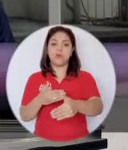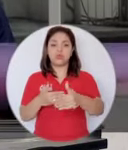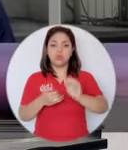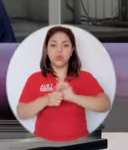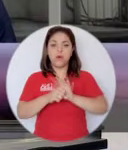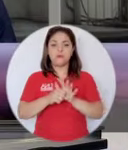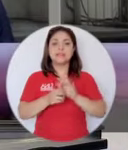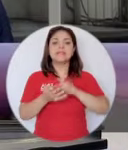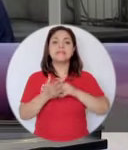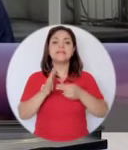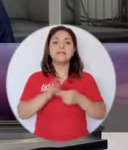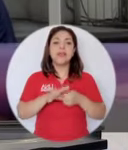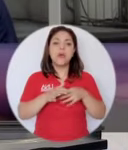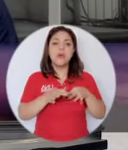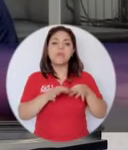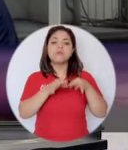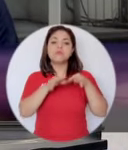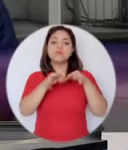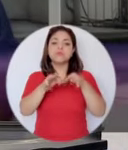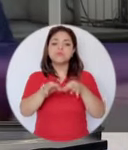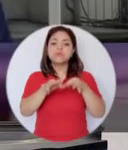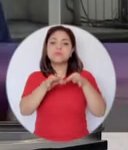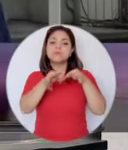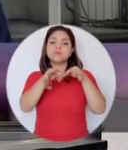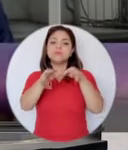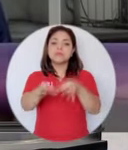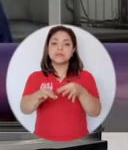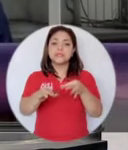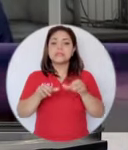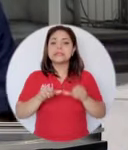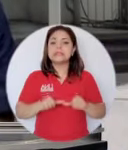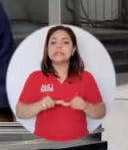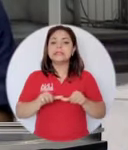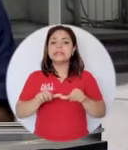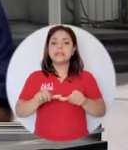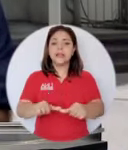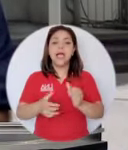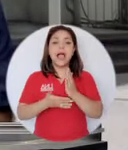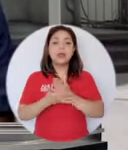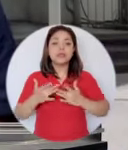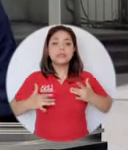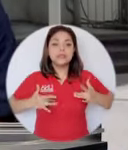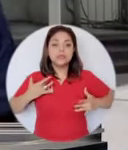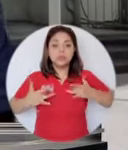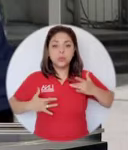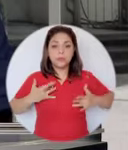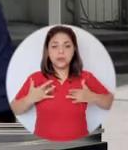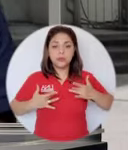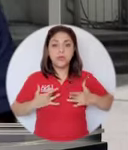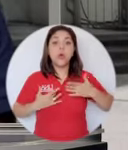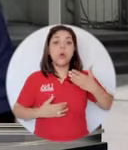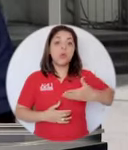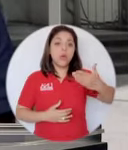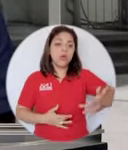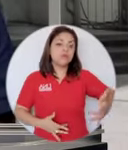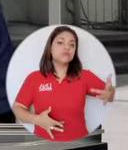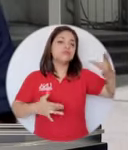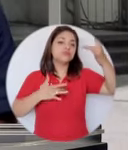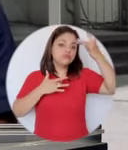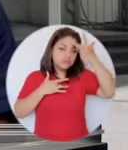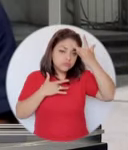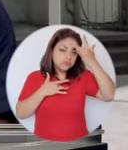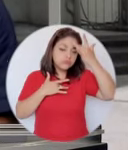una persistencia de algunos síntomas que se tuvieron durante el padecimiento de la